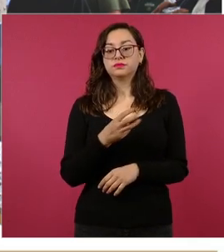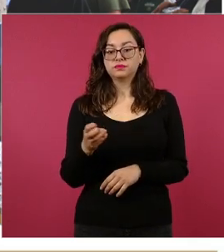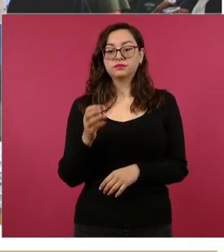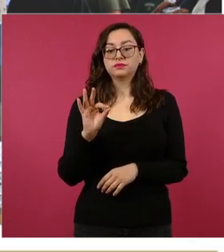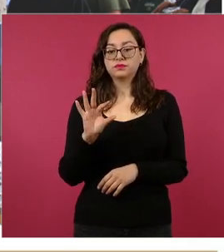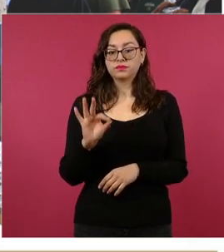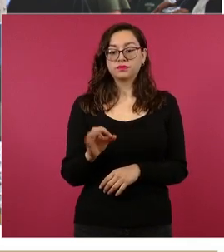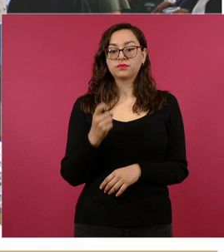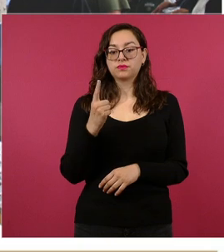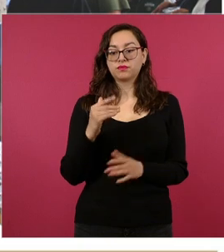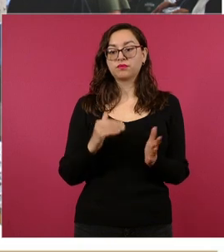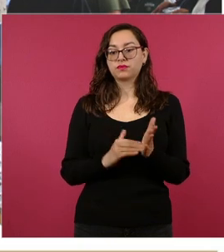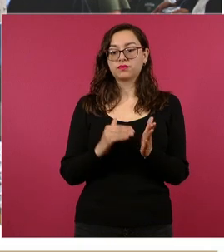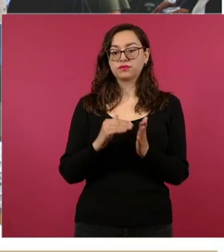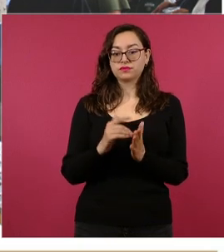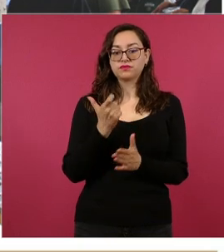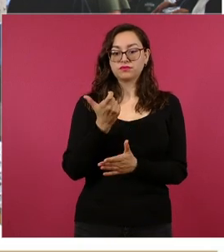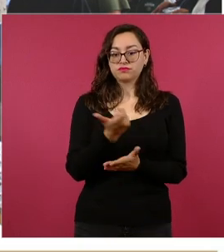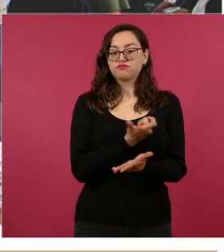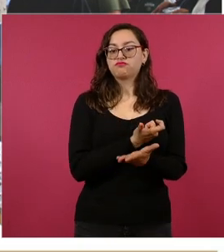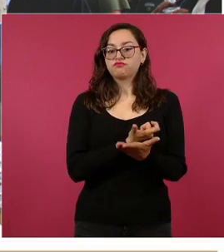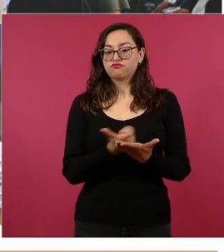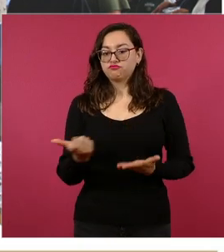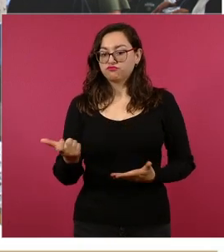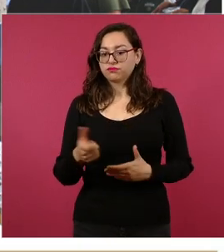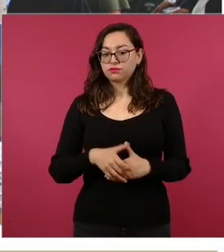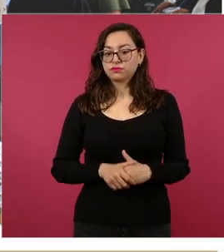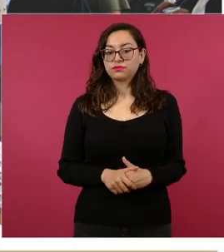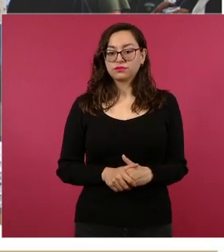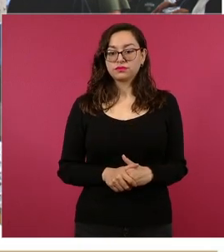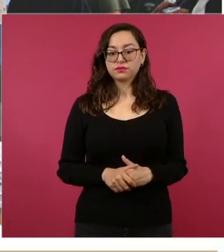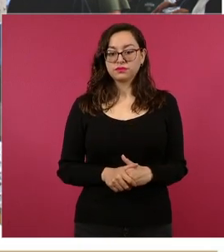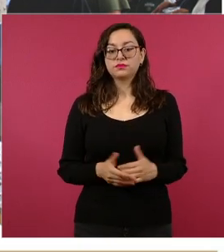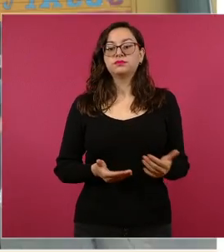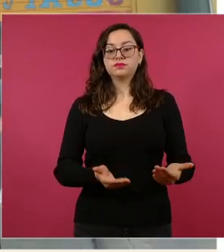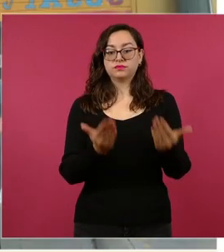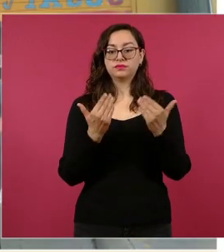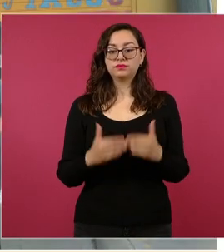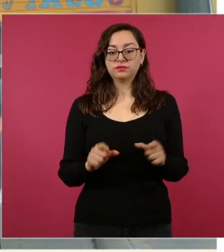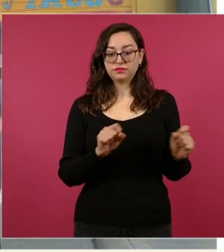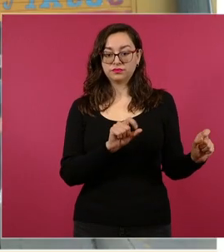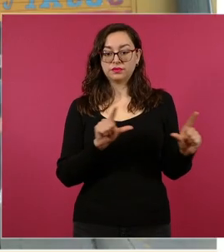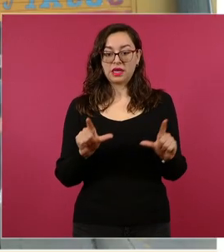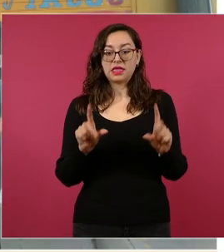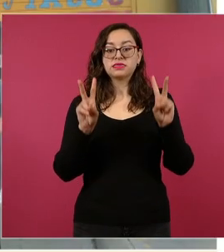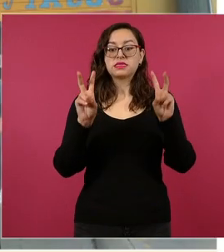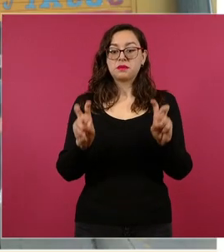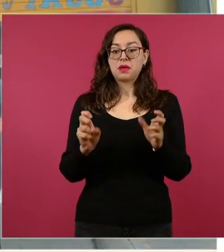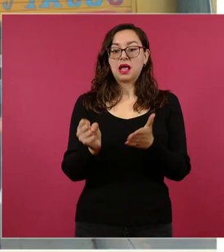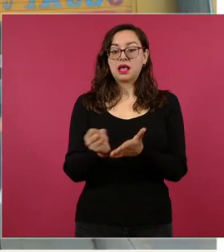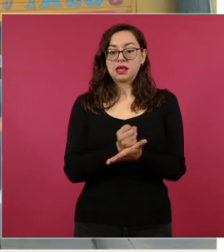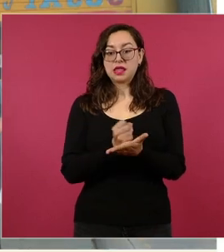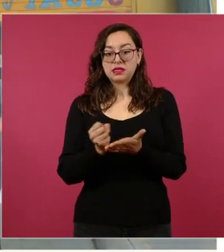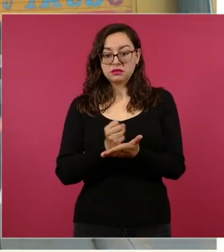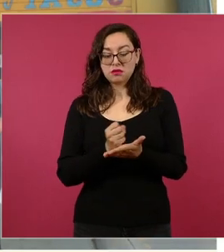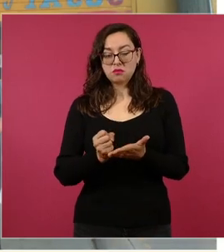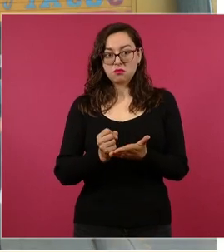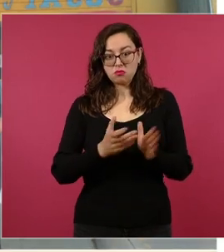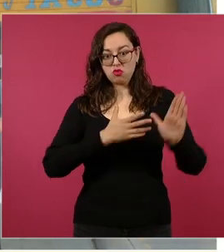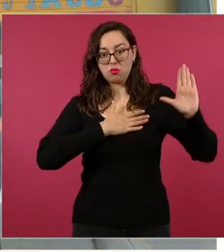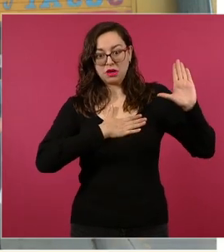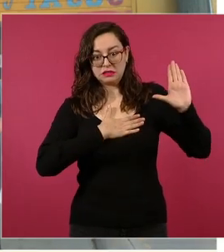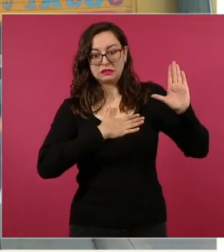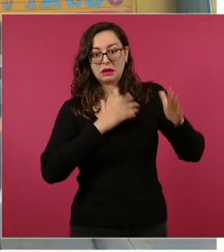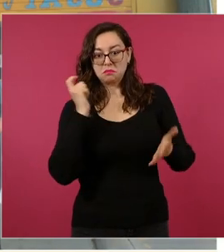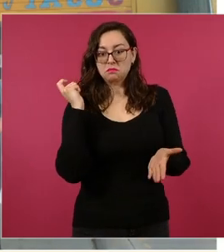345 millones de pesos. Y en la lámina que sigue van a ver ustedes por tema de créditos a la palabra. ¿Recuerdan aquellos